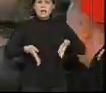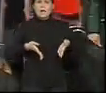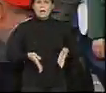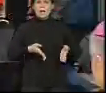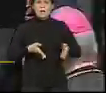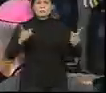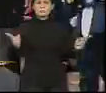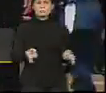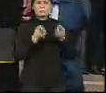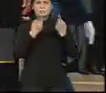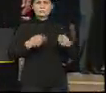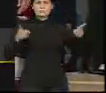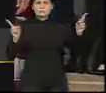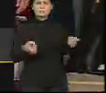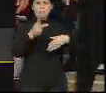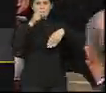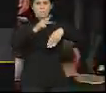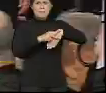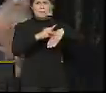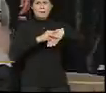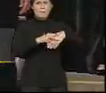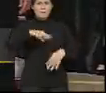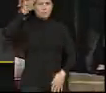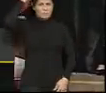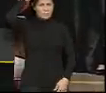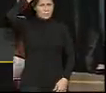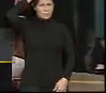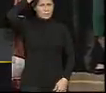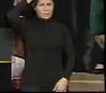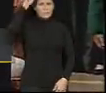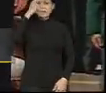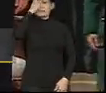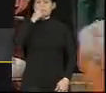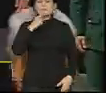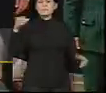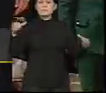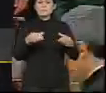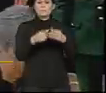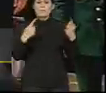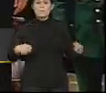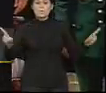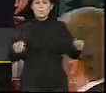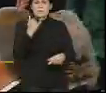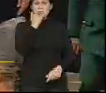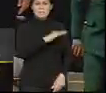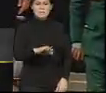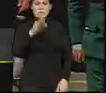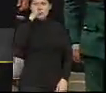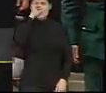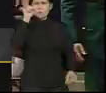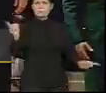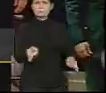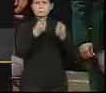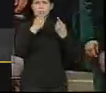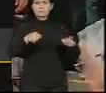seguidamente la entonación del himno nacional paraguayo en idioma guaraní. Interpretan integrantes del coro de niños de la ciudad de Luque. Ejecuta la